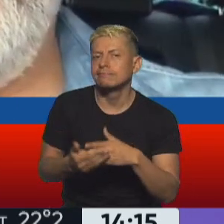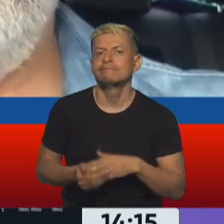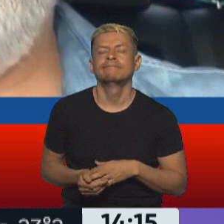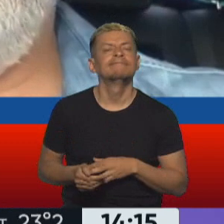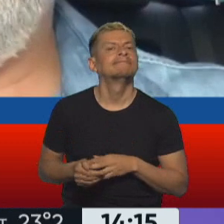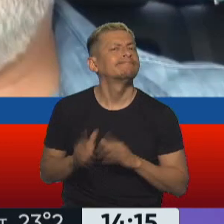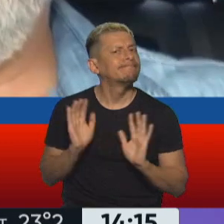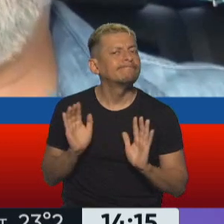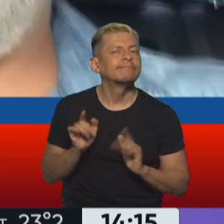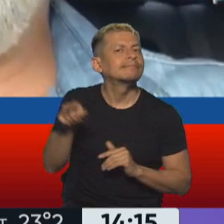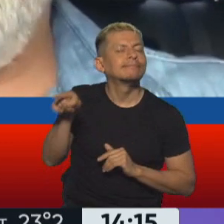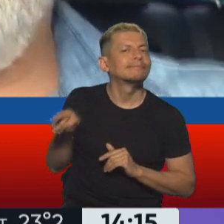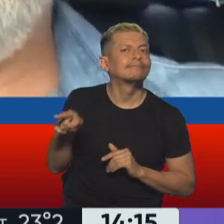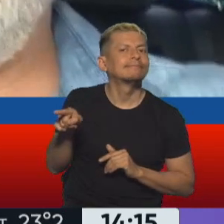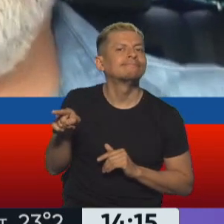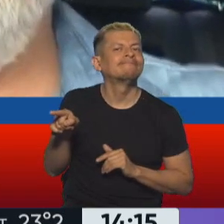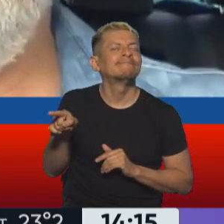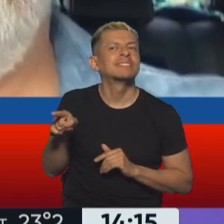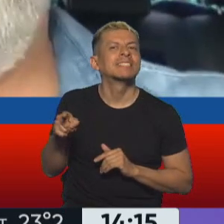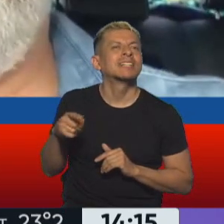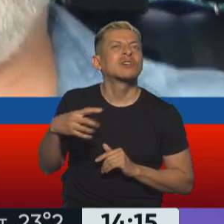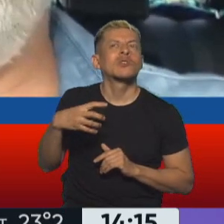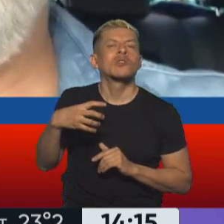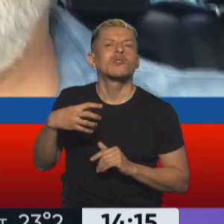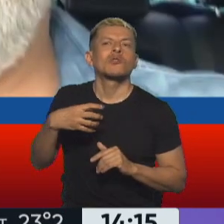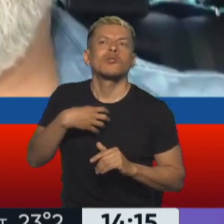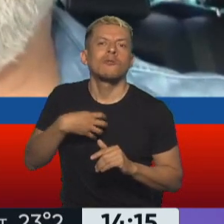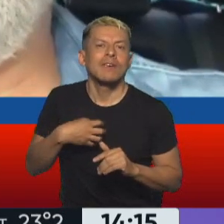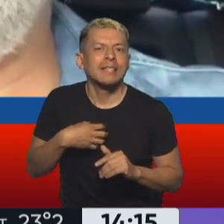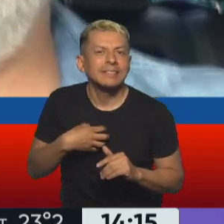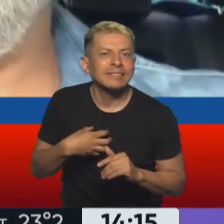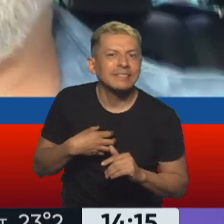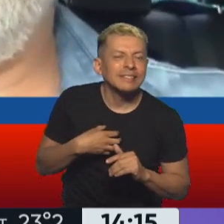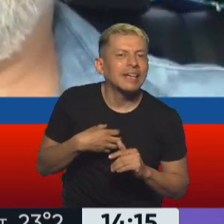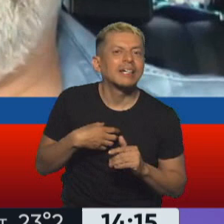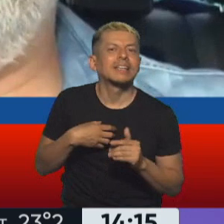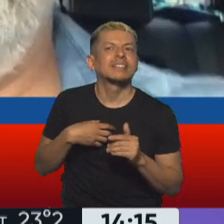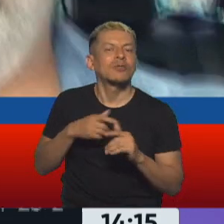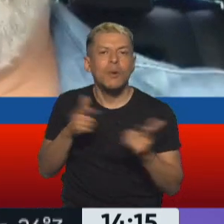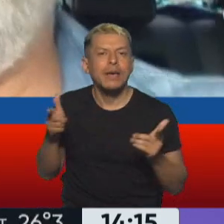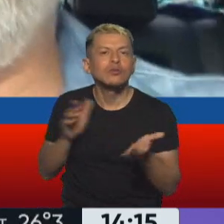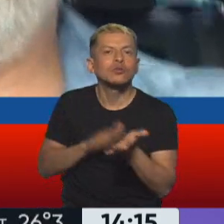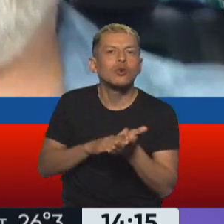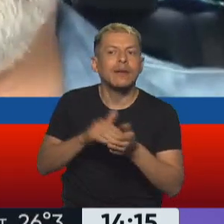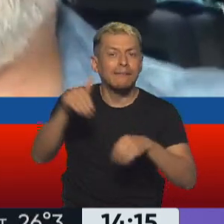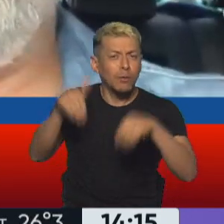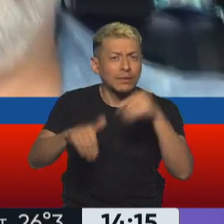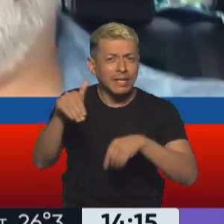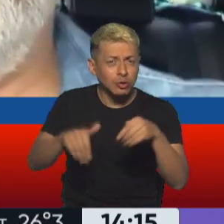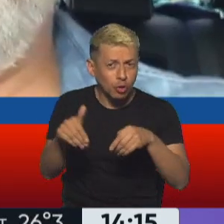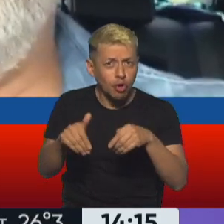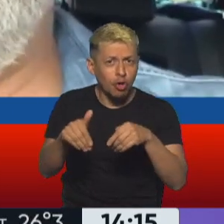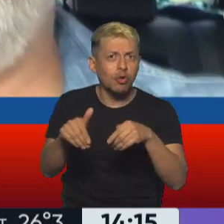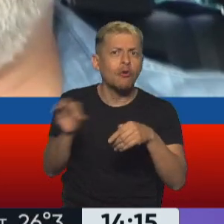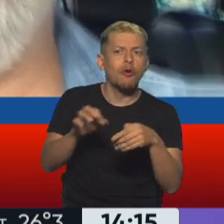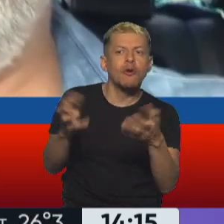en verdad, una desconfianza real en lo que se refiere al procedimiento de votación o al funcionamiento de